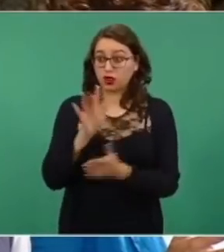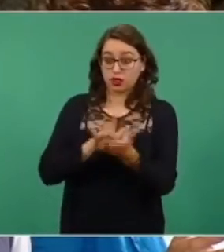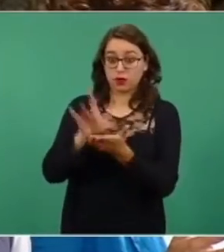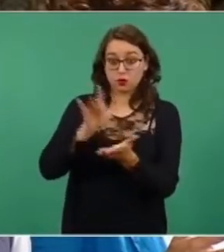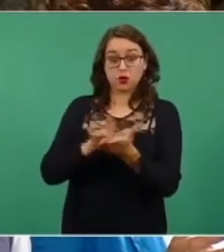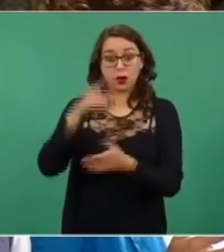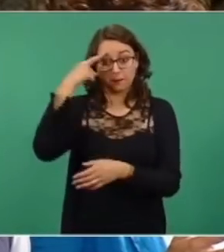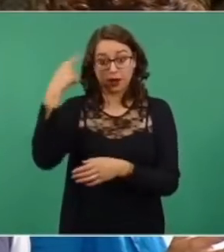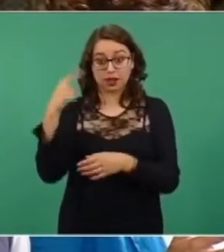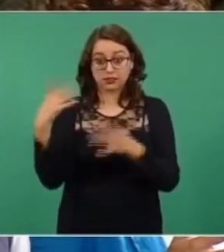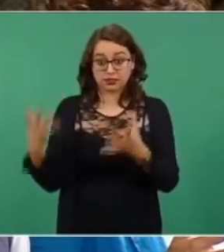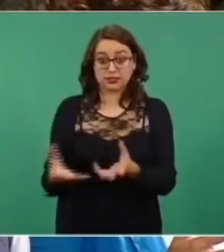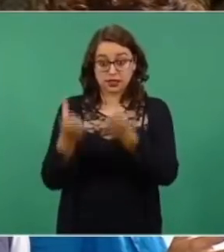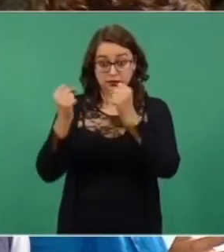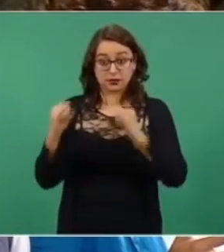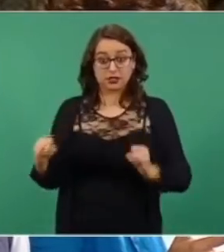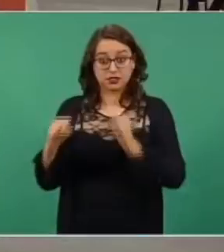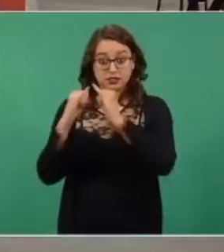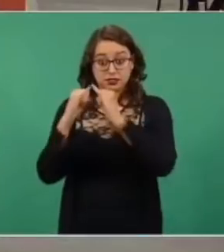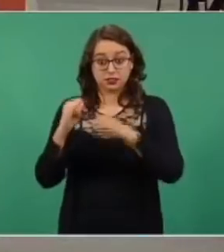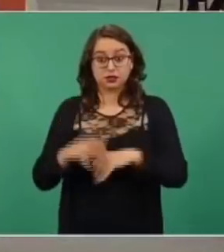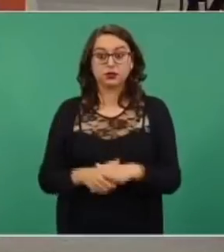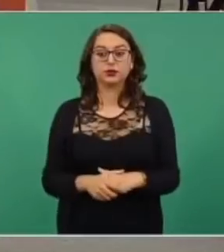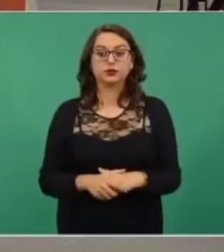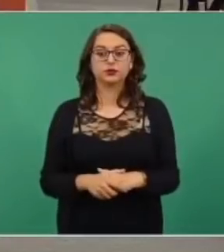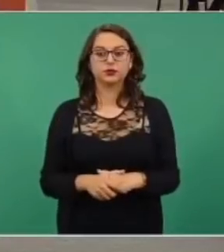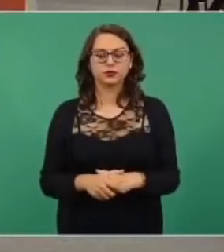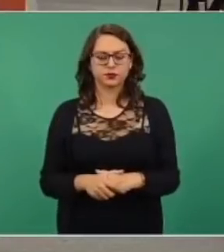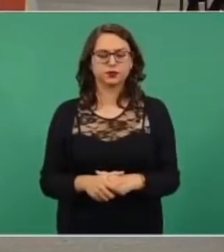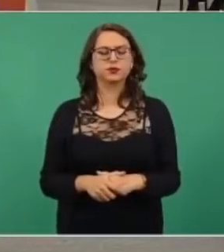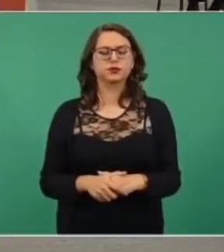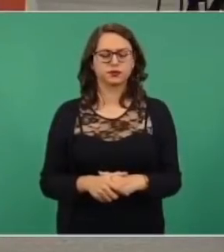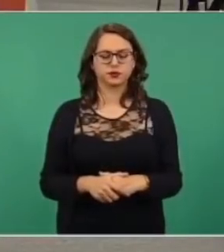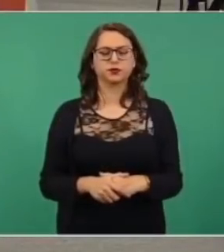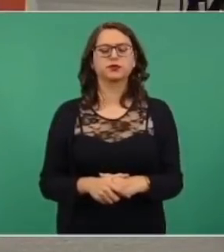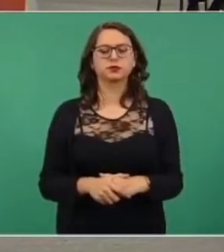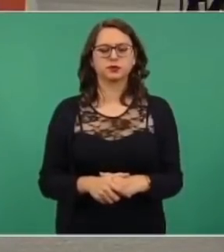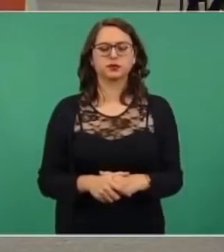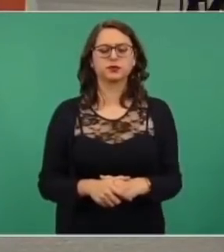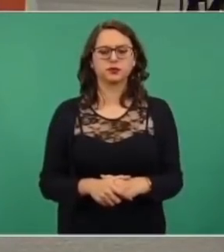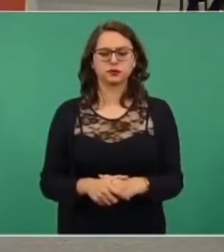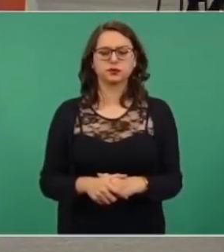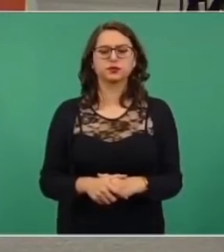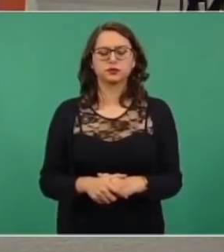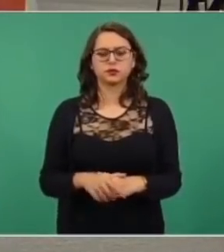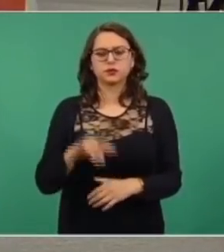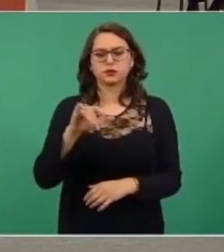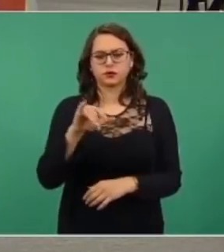que esto se rescatara, presidente? Sí, estamos ayudando a los